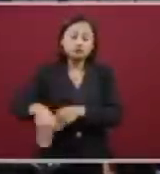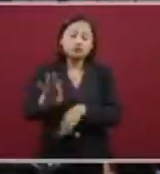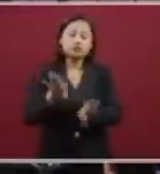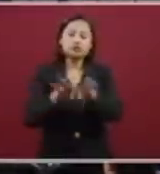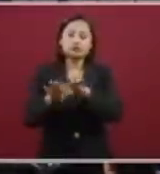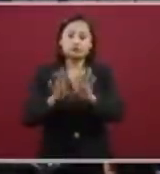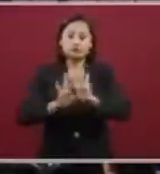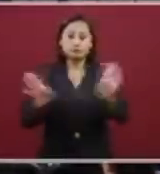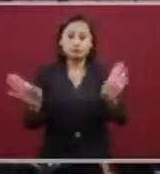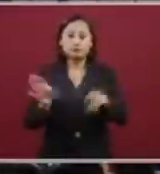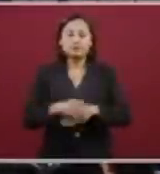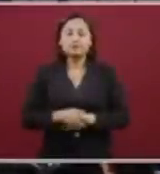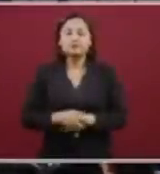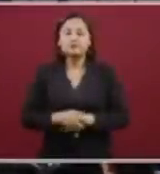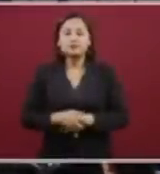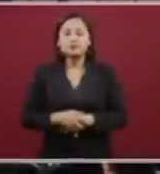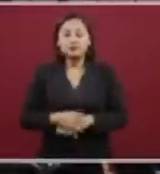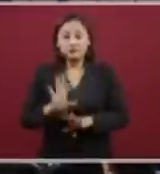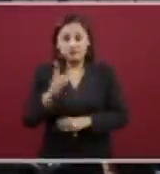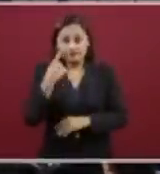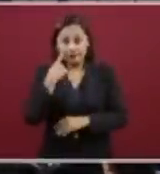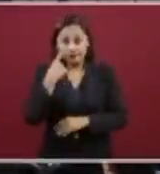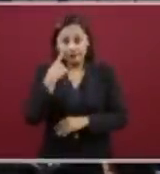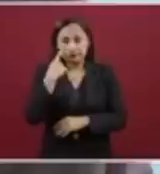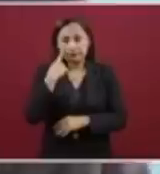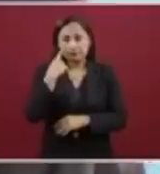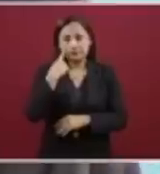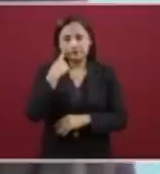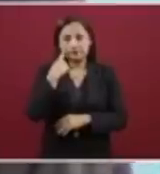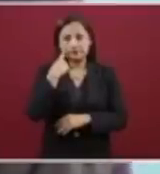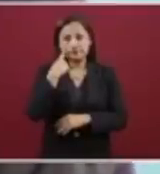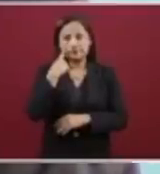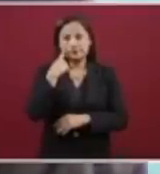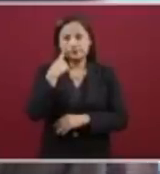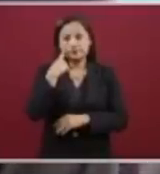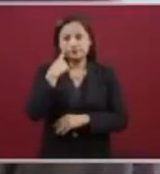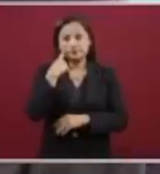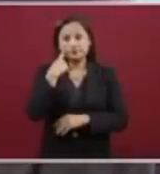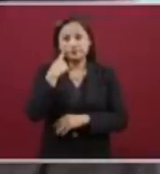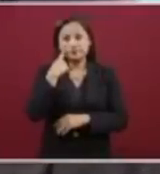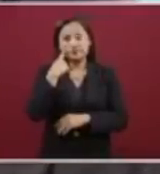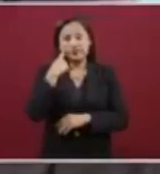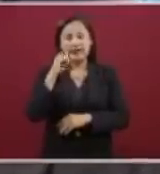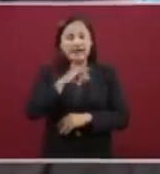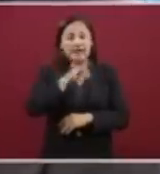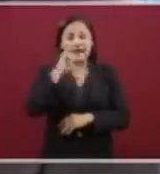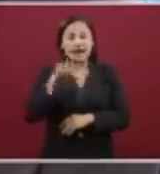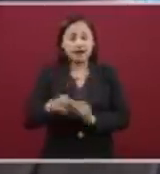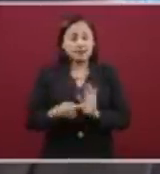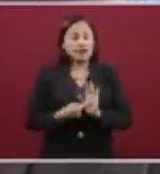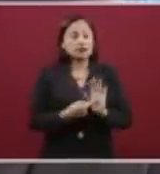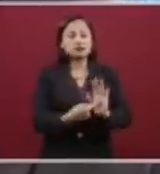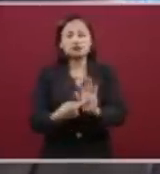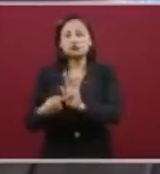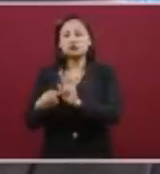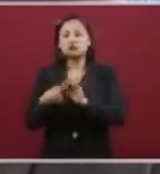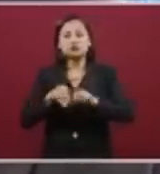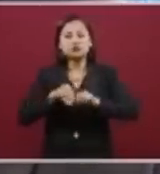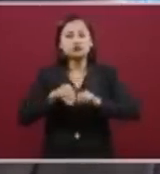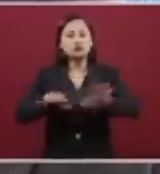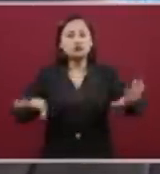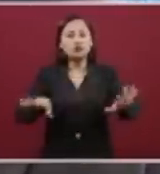si no hubiera contingencias lo que nunca se hizo del conocimiento público ni del consejo de